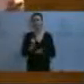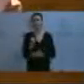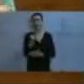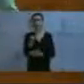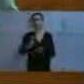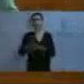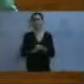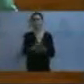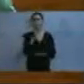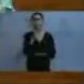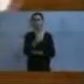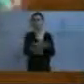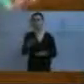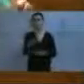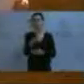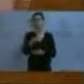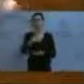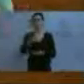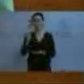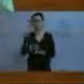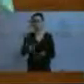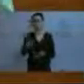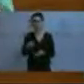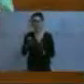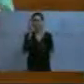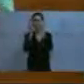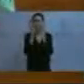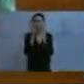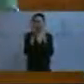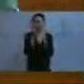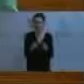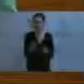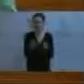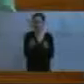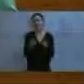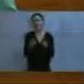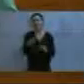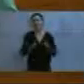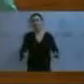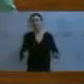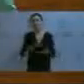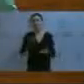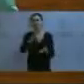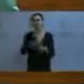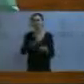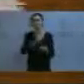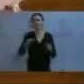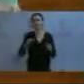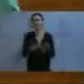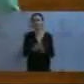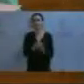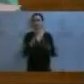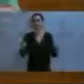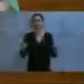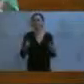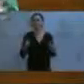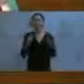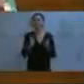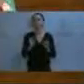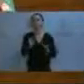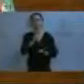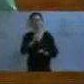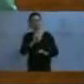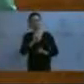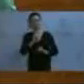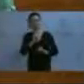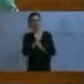de 1.200.000 euros, en números redondos, y el número de personas en el año 2016 que han obtenido empleo a través de